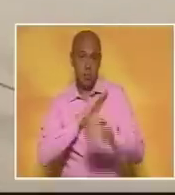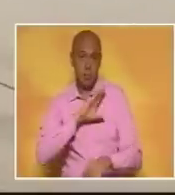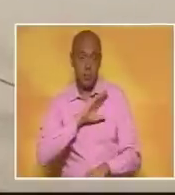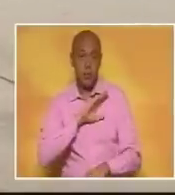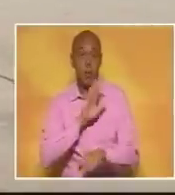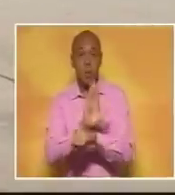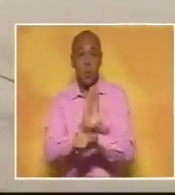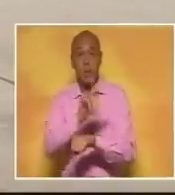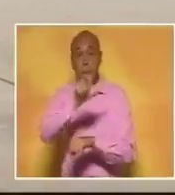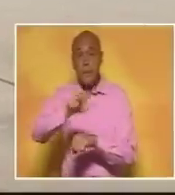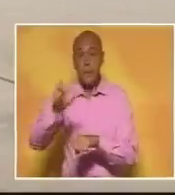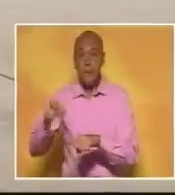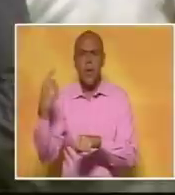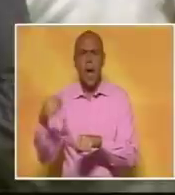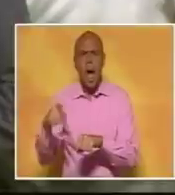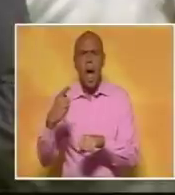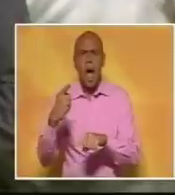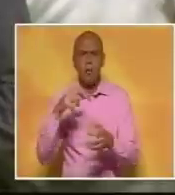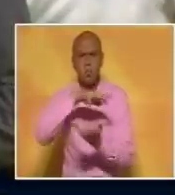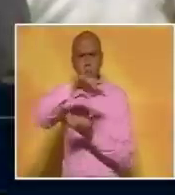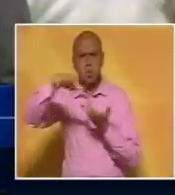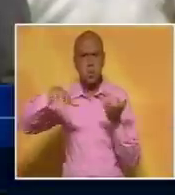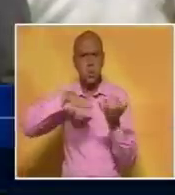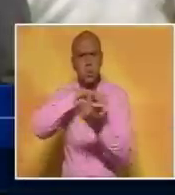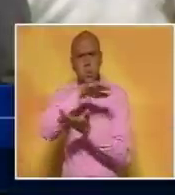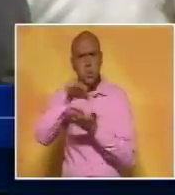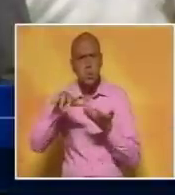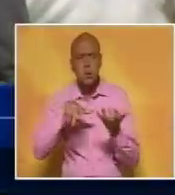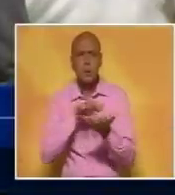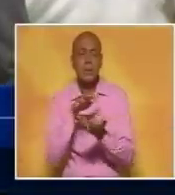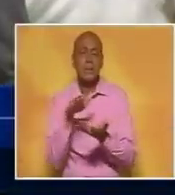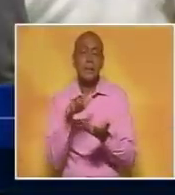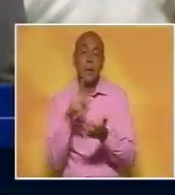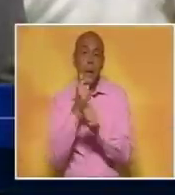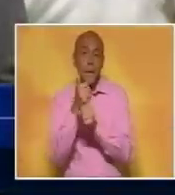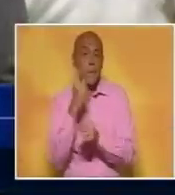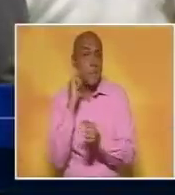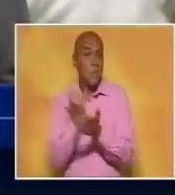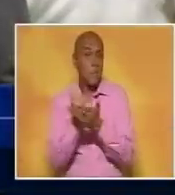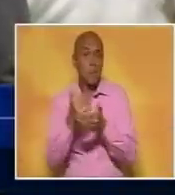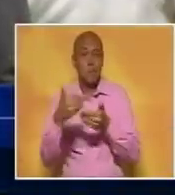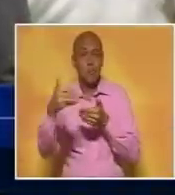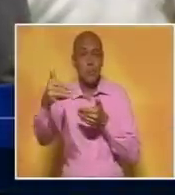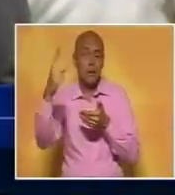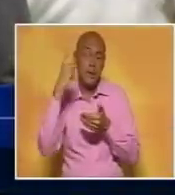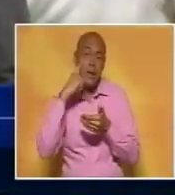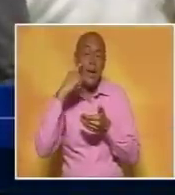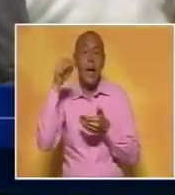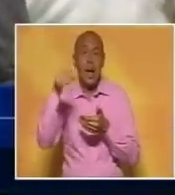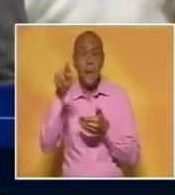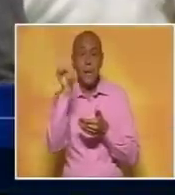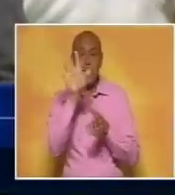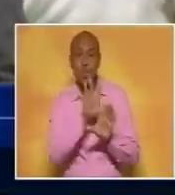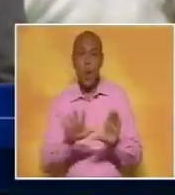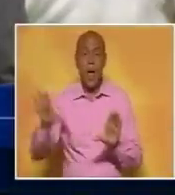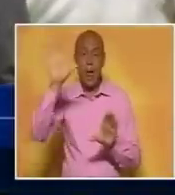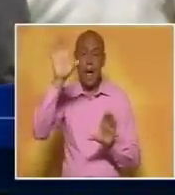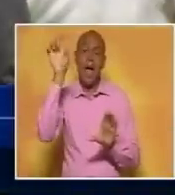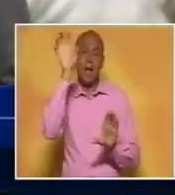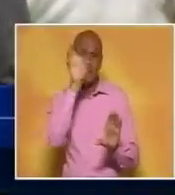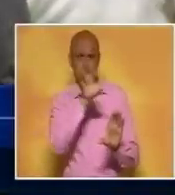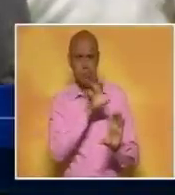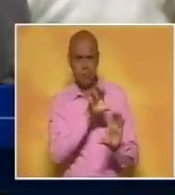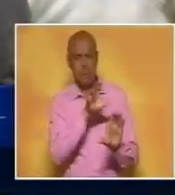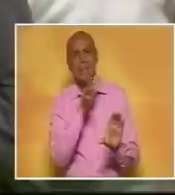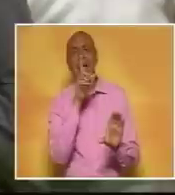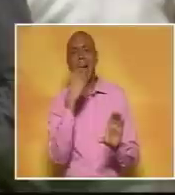horas, con la entrada de la onda tropical número 51, se esperan precipitaciones en gran parte del territorio nacional, sobre todo en el oriente y occidente del país, por